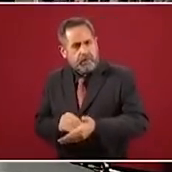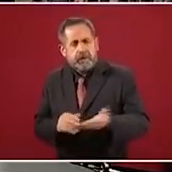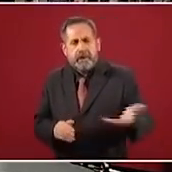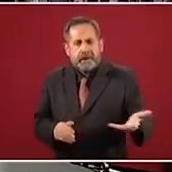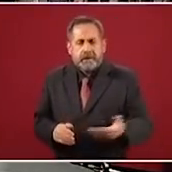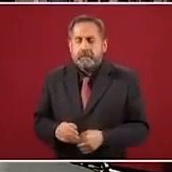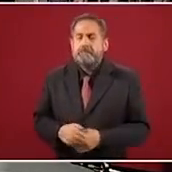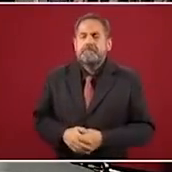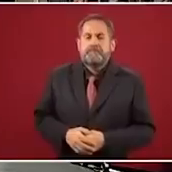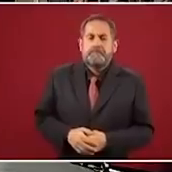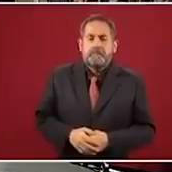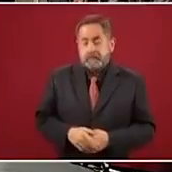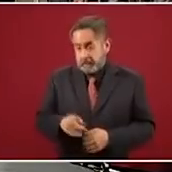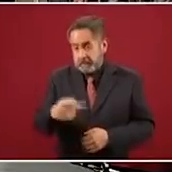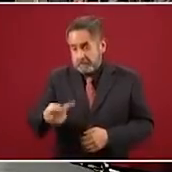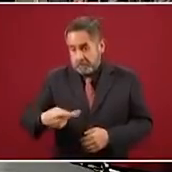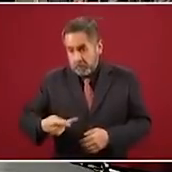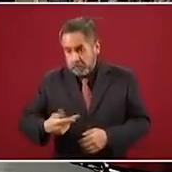tu pregunta.